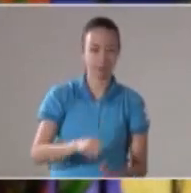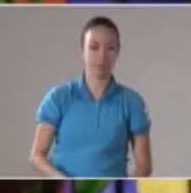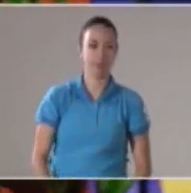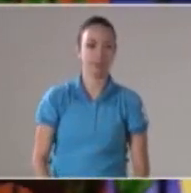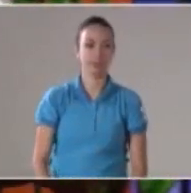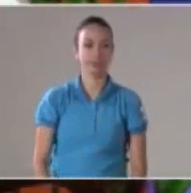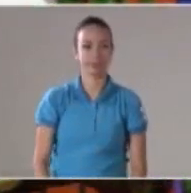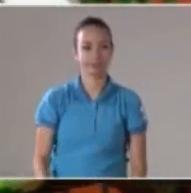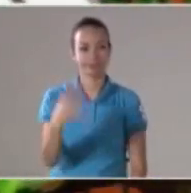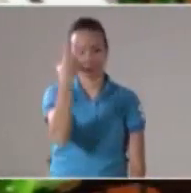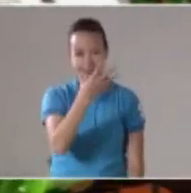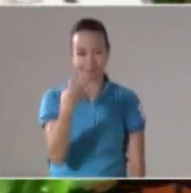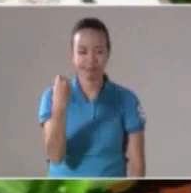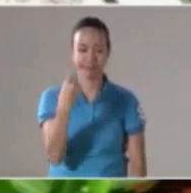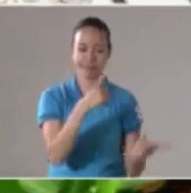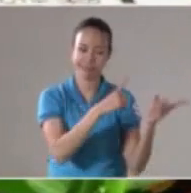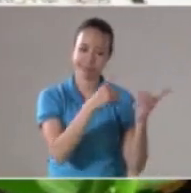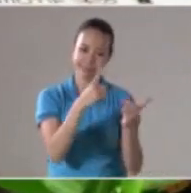Qué linda la guianza, ¿verdad?